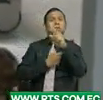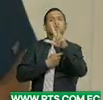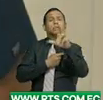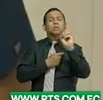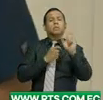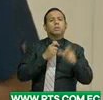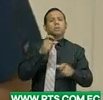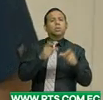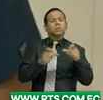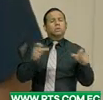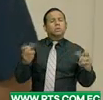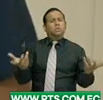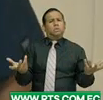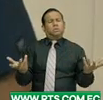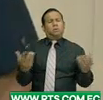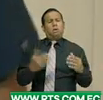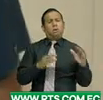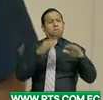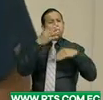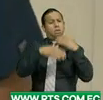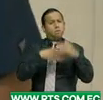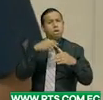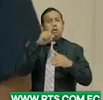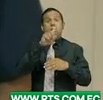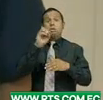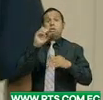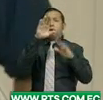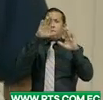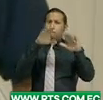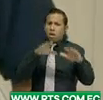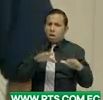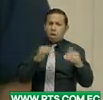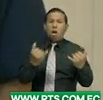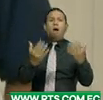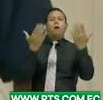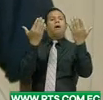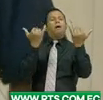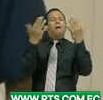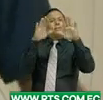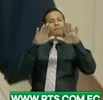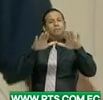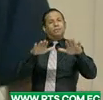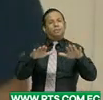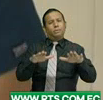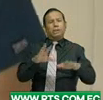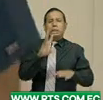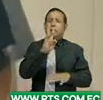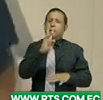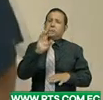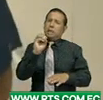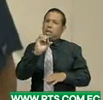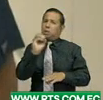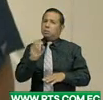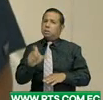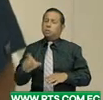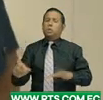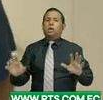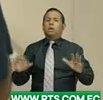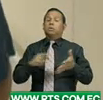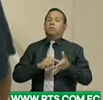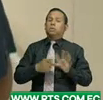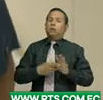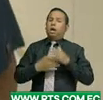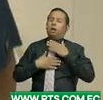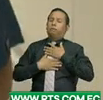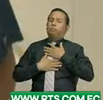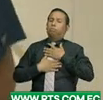personas. 130 pacientes, luego bajó a 100. Y bueno, ahora ya podemos hablar de 60 pacientes en emergencia. Eso es un respiro